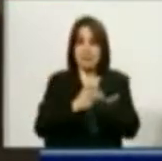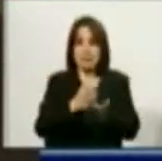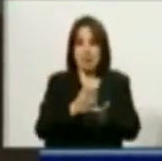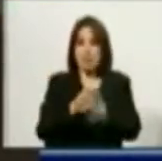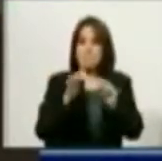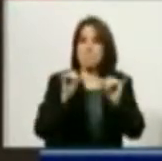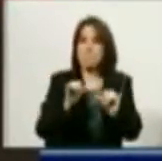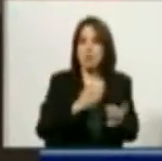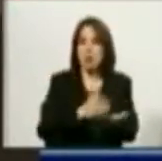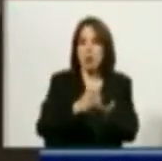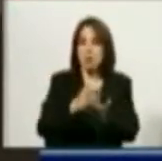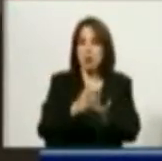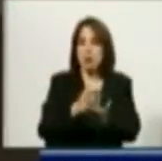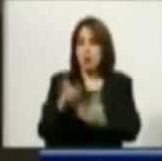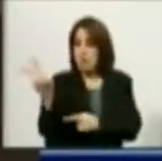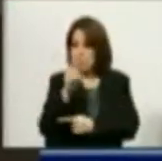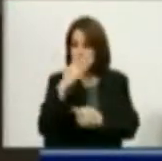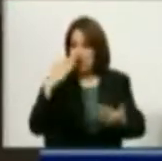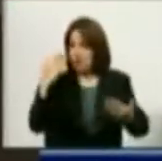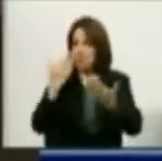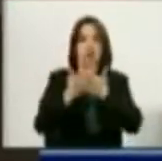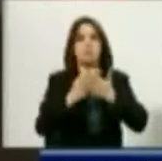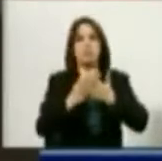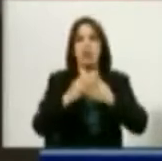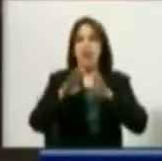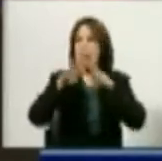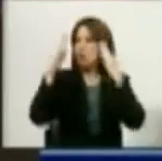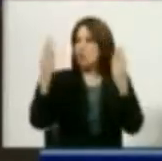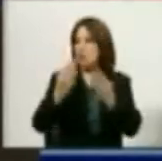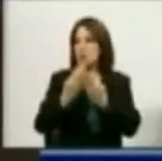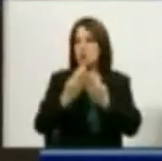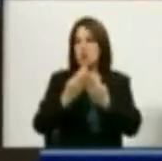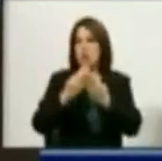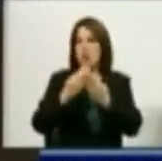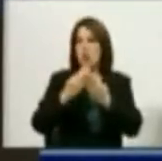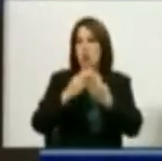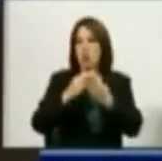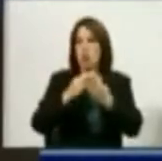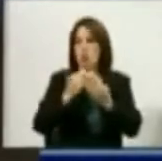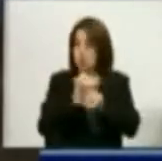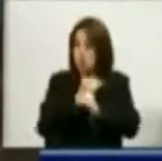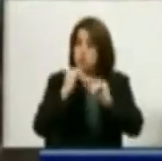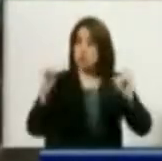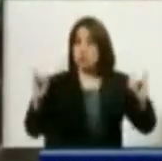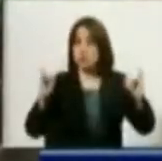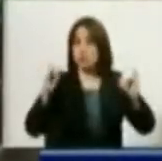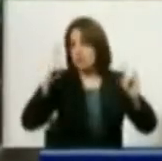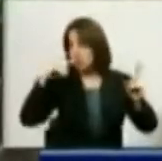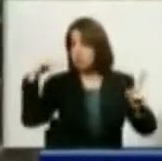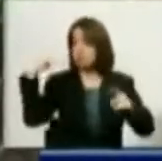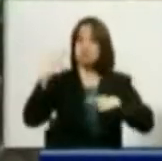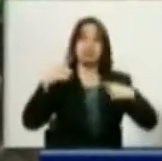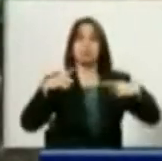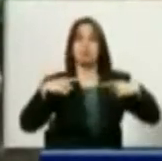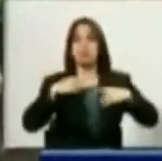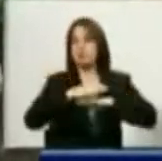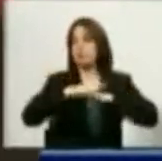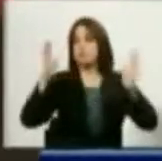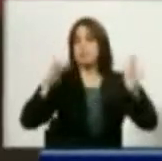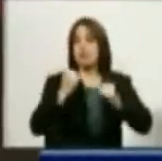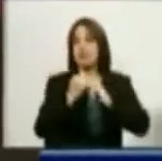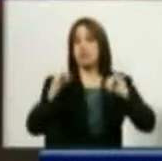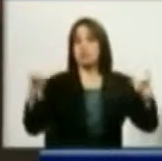tuviese que enfrentar al mundo entero por su independencia por su dignidad